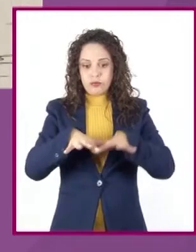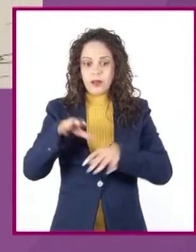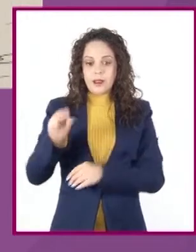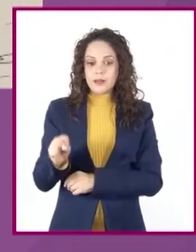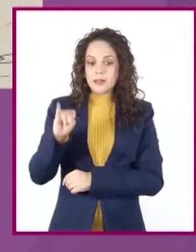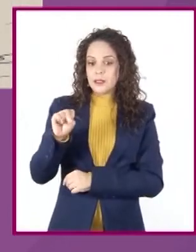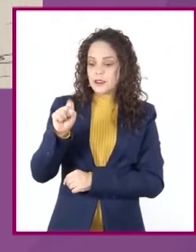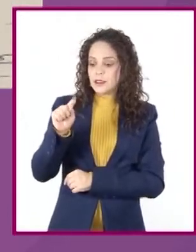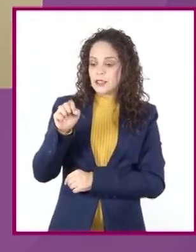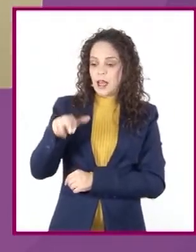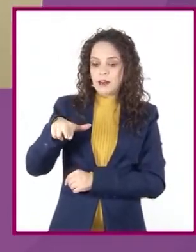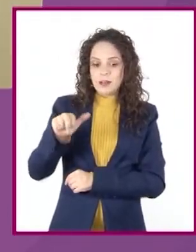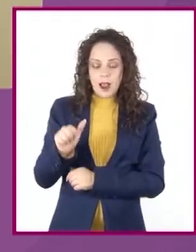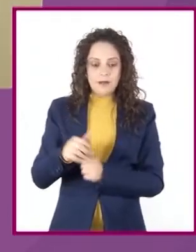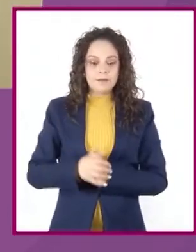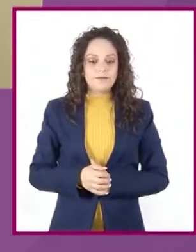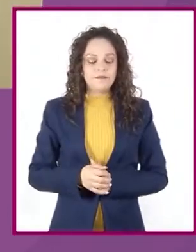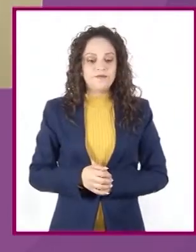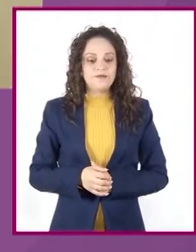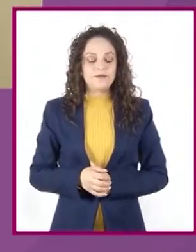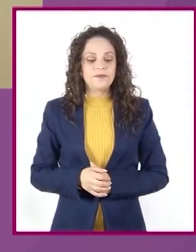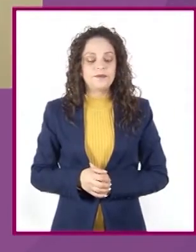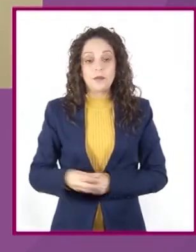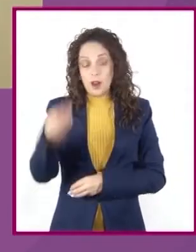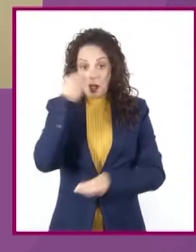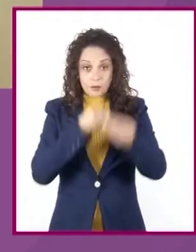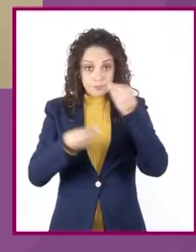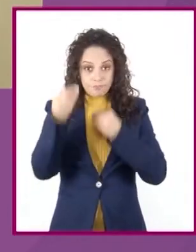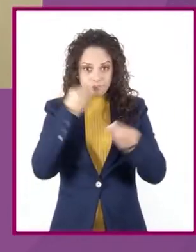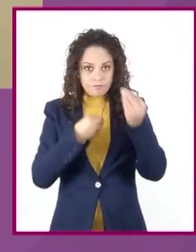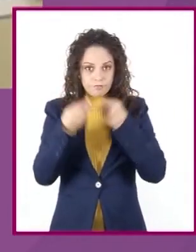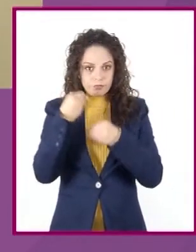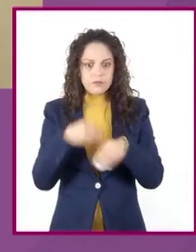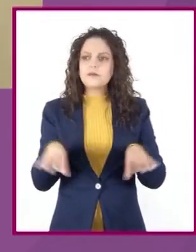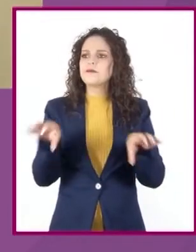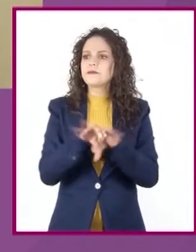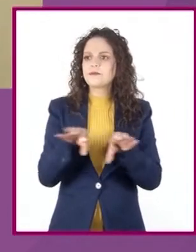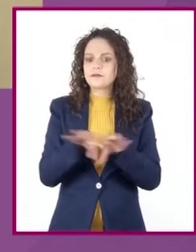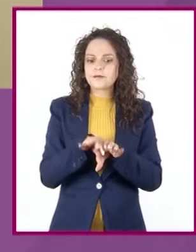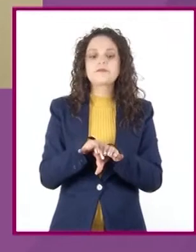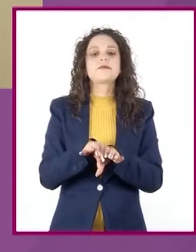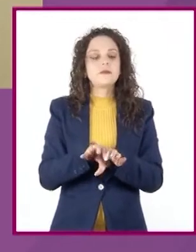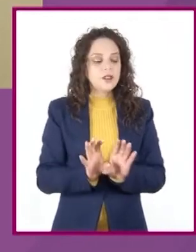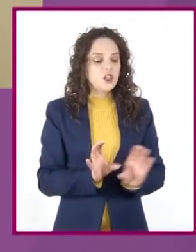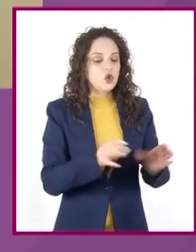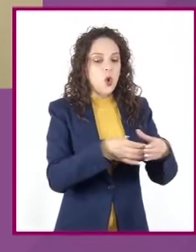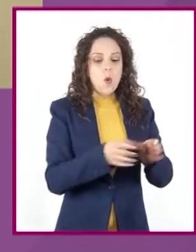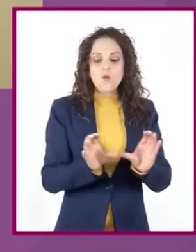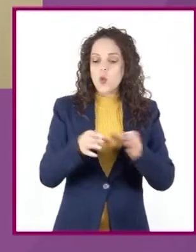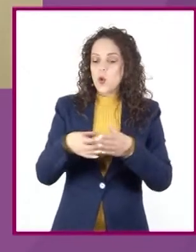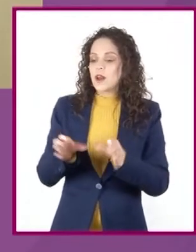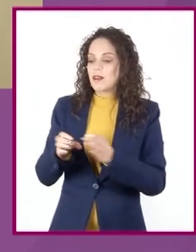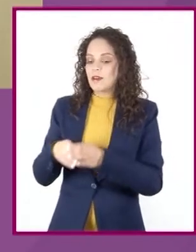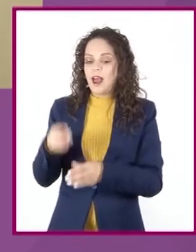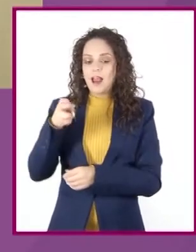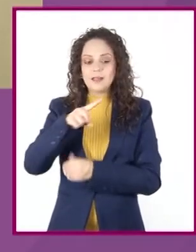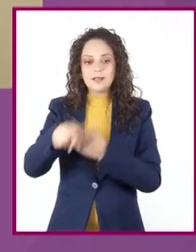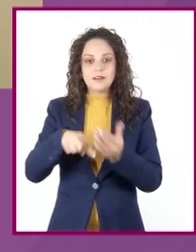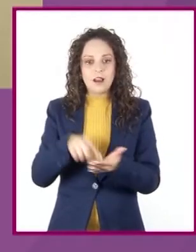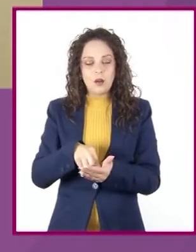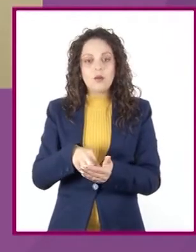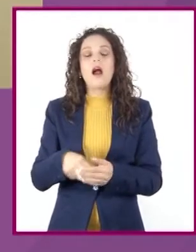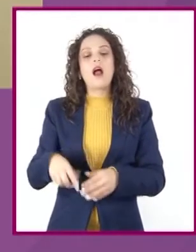subterráneas. El abasto de alimentos lo obtuvieron gracias a las comunidades del valle, a través de un